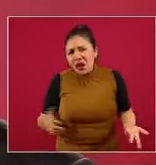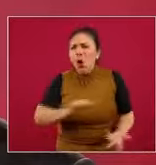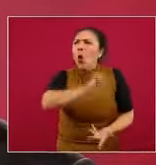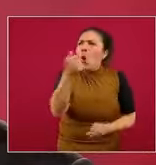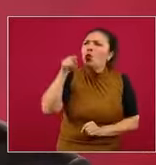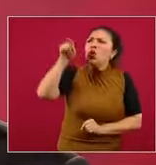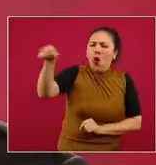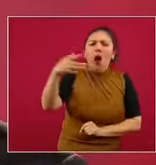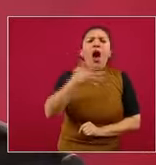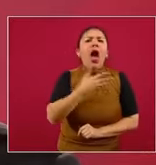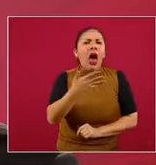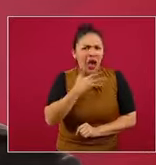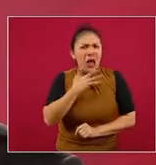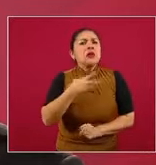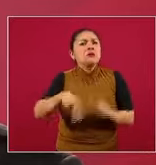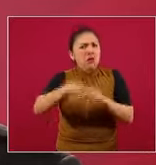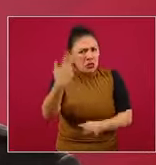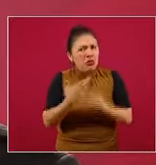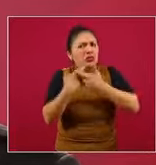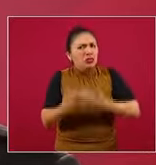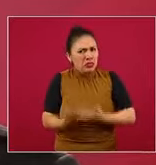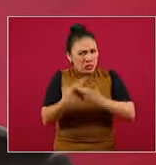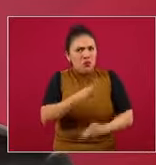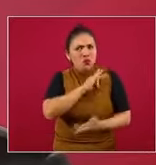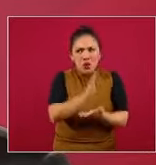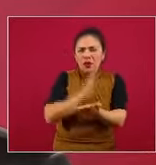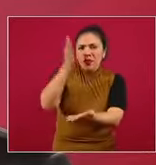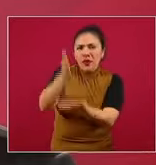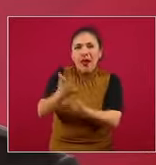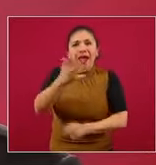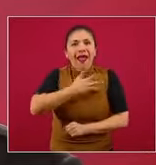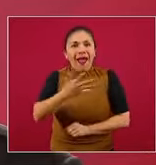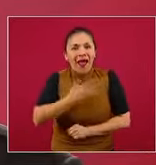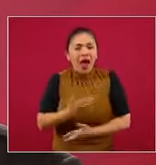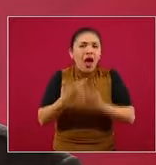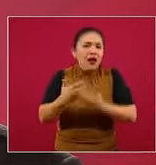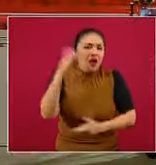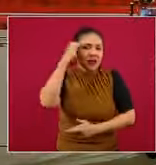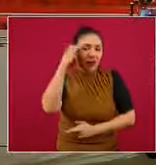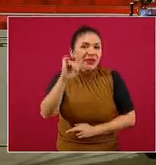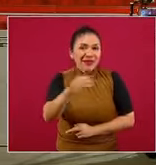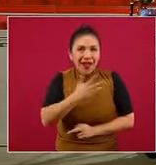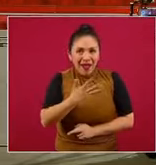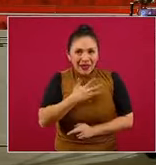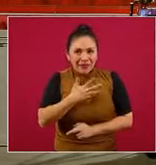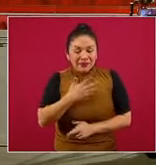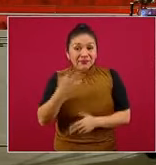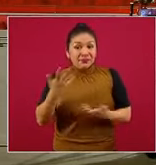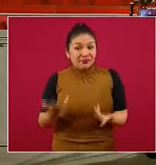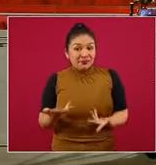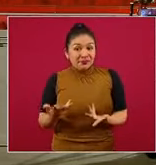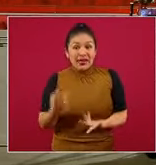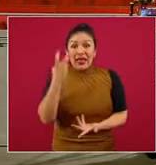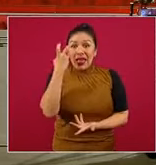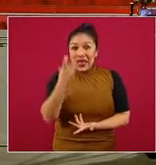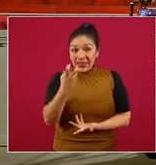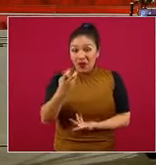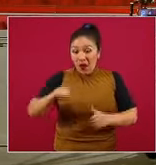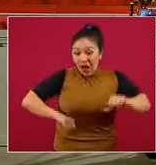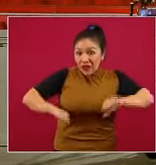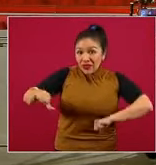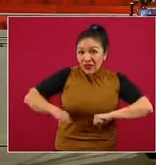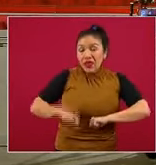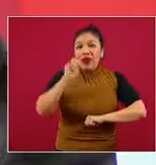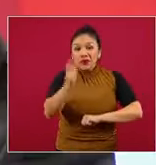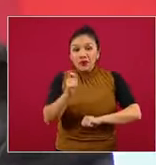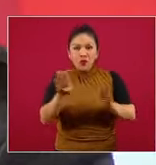otro está suficientemente vacío, ahí hay camas disponibles. Entonces, parte de las acciones tiene que